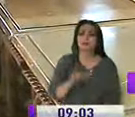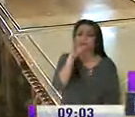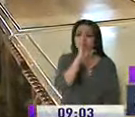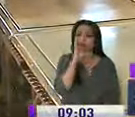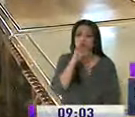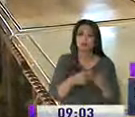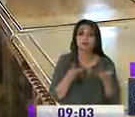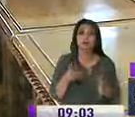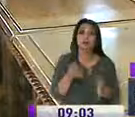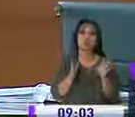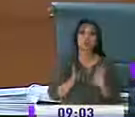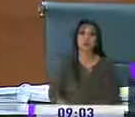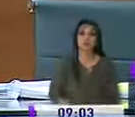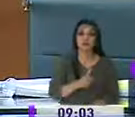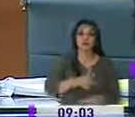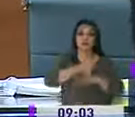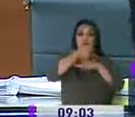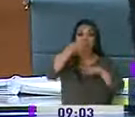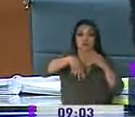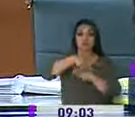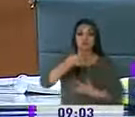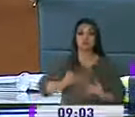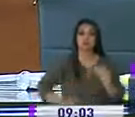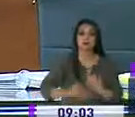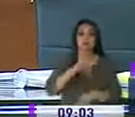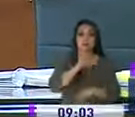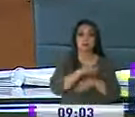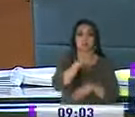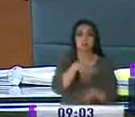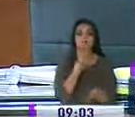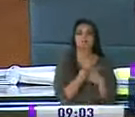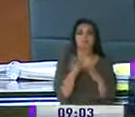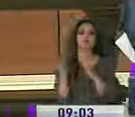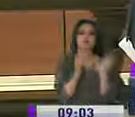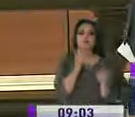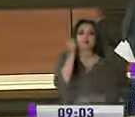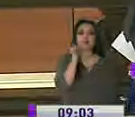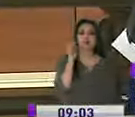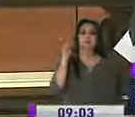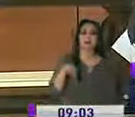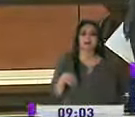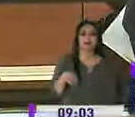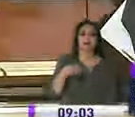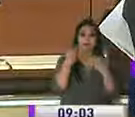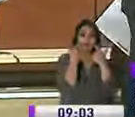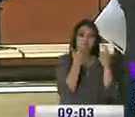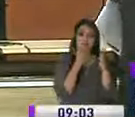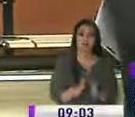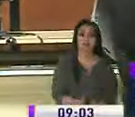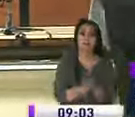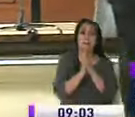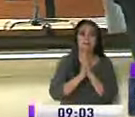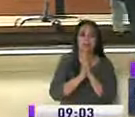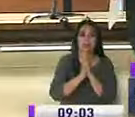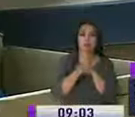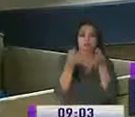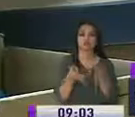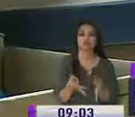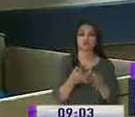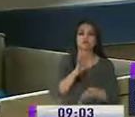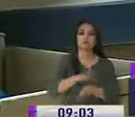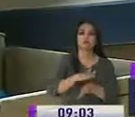paso el juez de garantías penales de la Corte Nacional de Justicia, Luis Enríquez, este martes, tras el pedido del fiscal general del Estado, Carlos Baca,